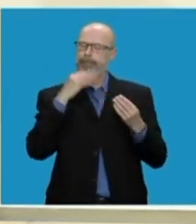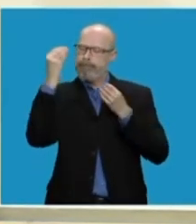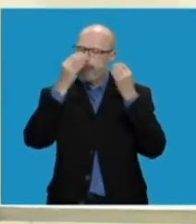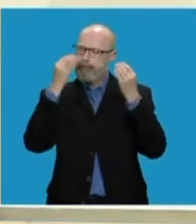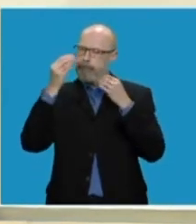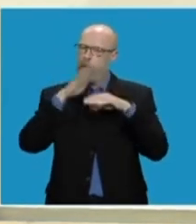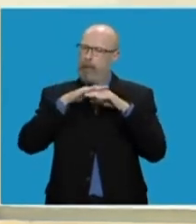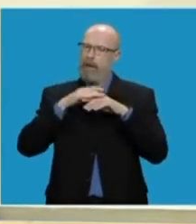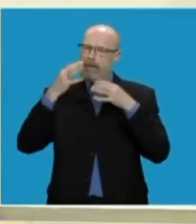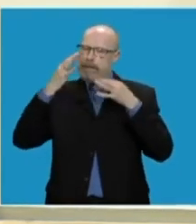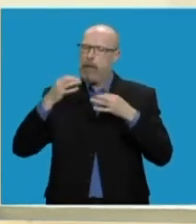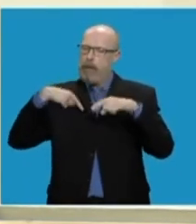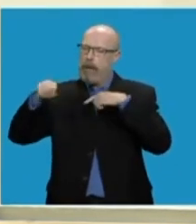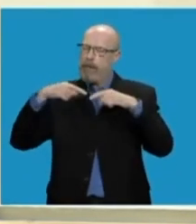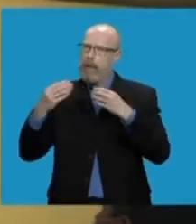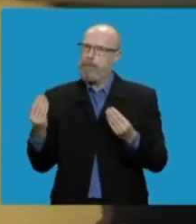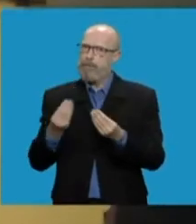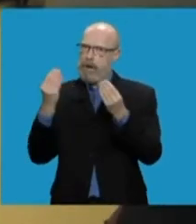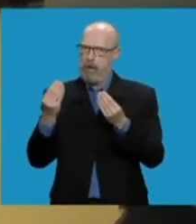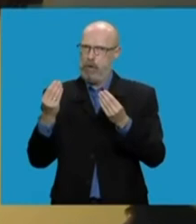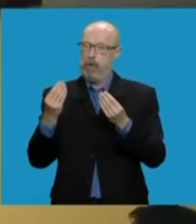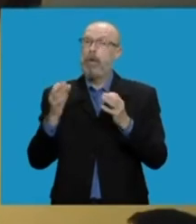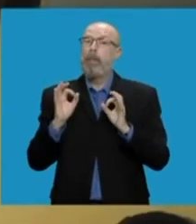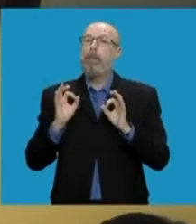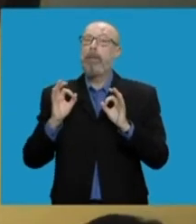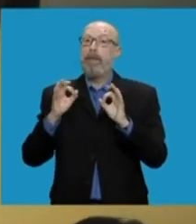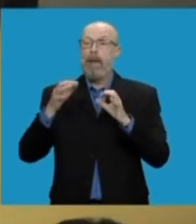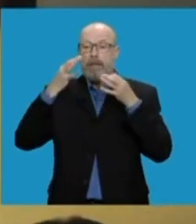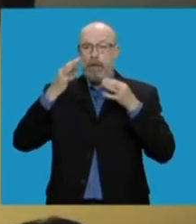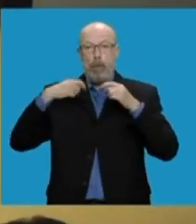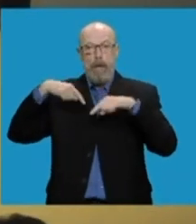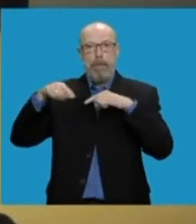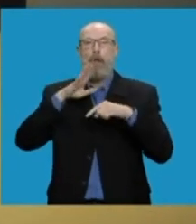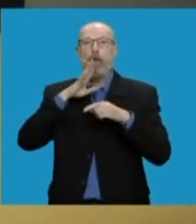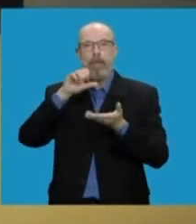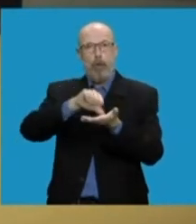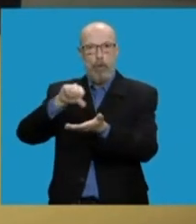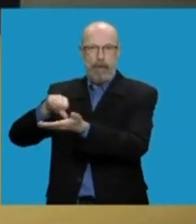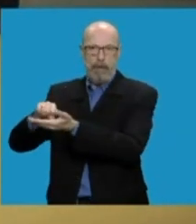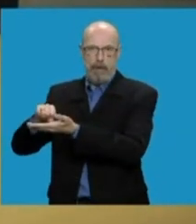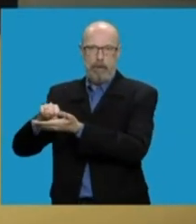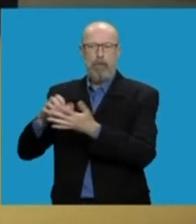vial, especialmente en la seguridad vial en las ciudades, donde han crecido los